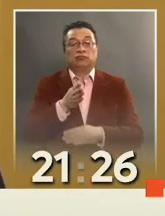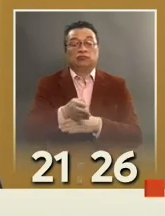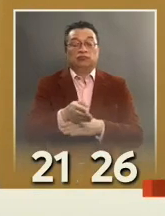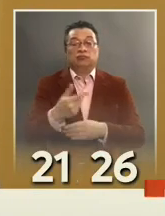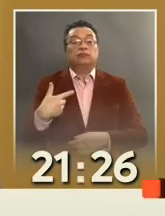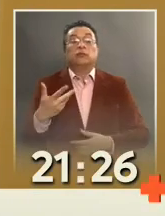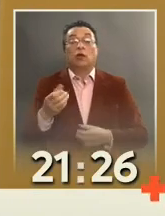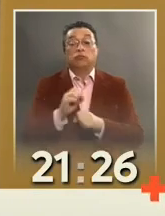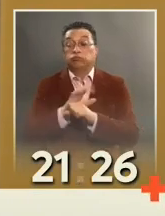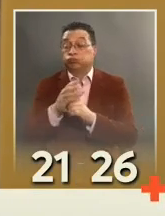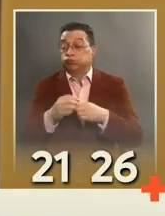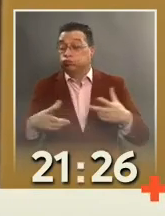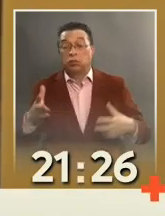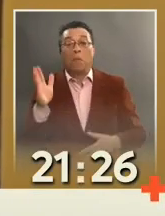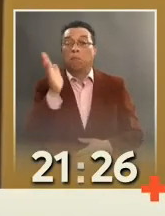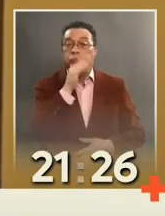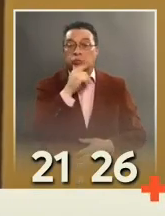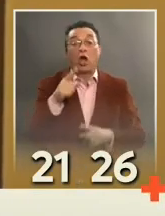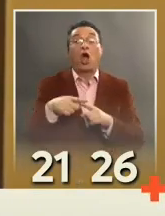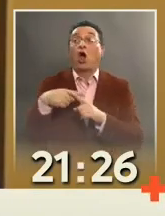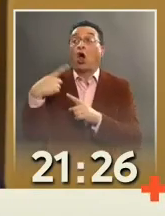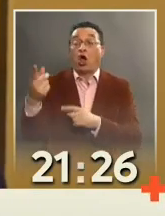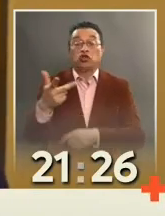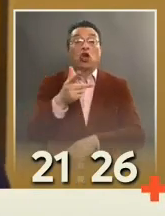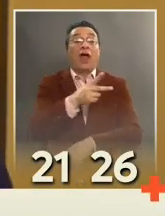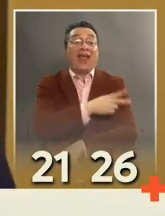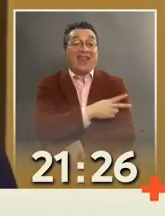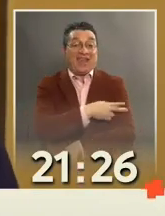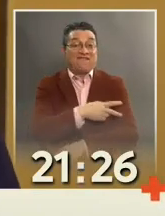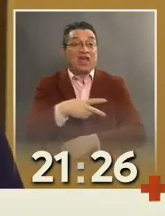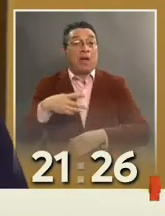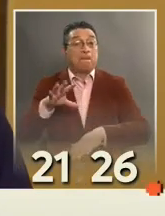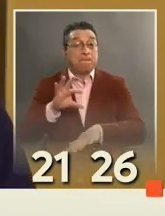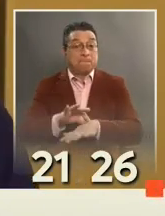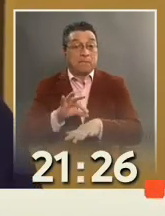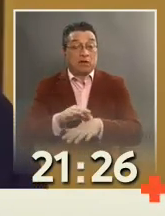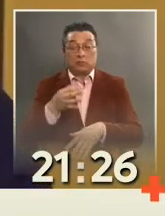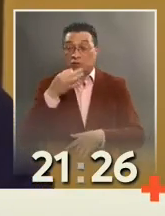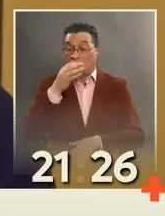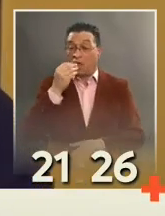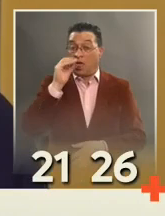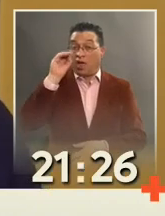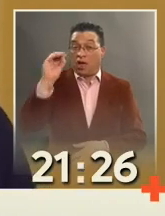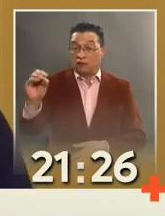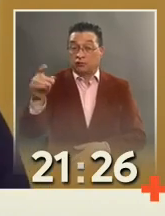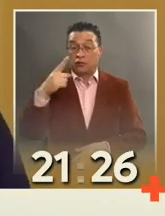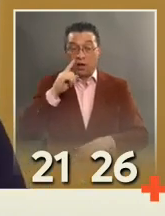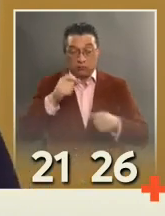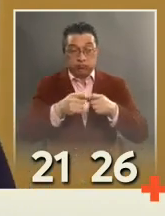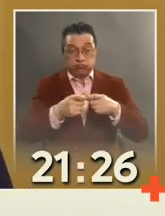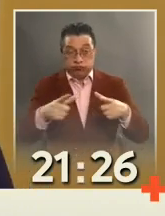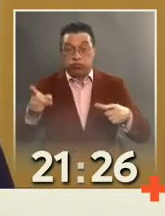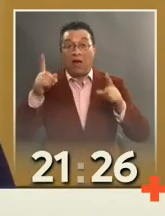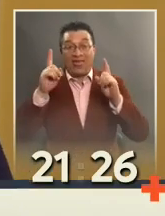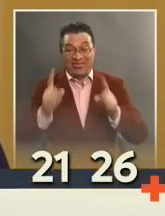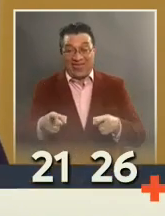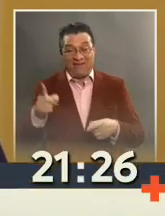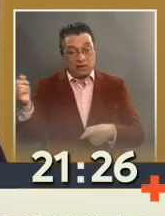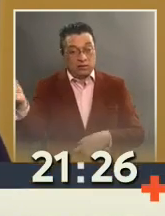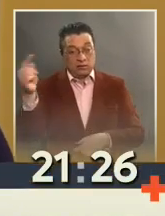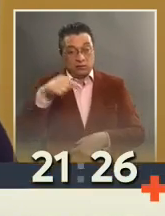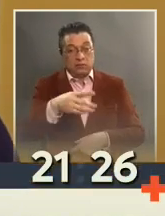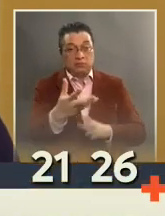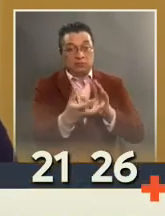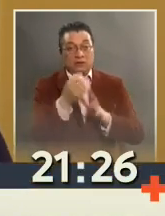y hay otra jefatura médica en que cuando le notificaron de epidemiología que tenía que retirar a sus